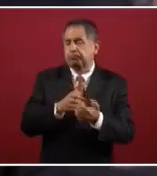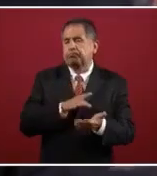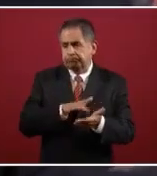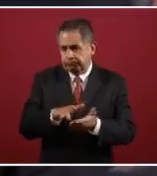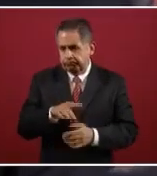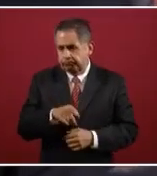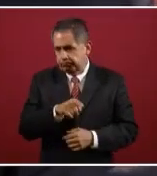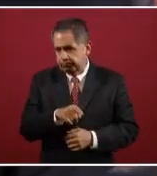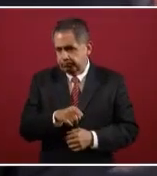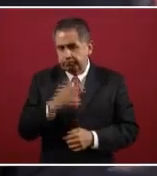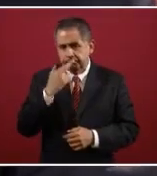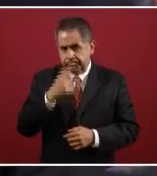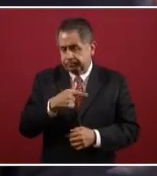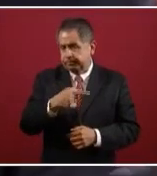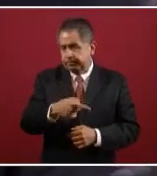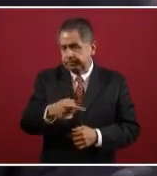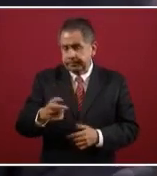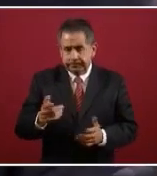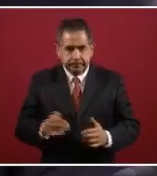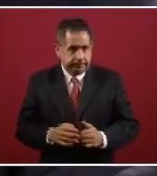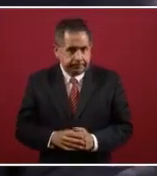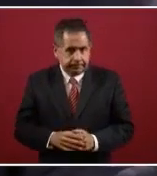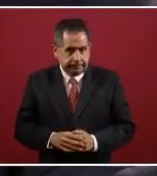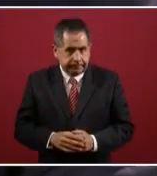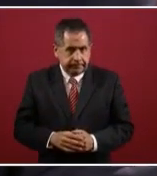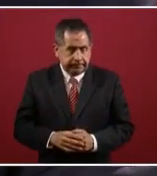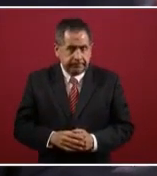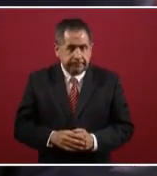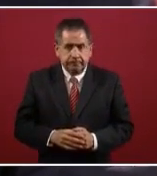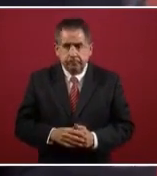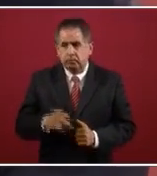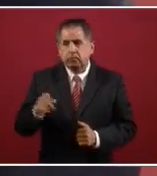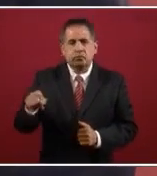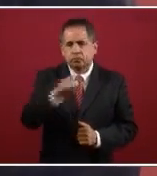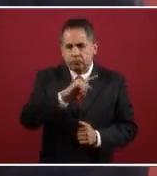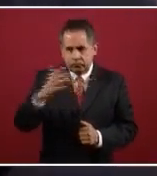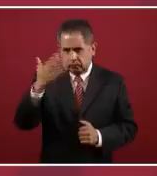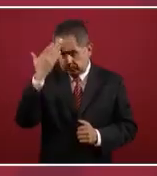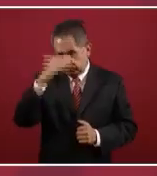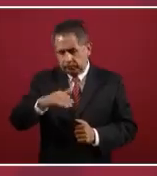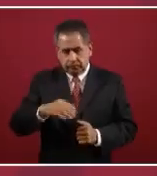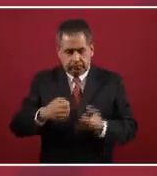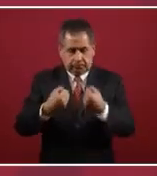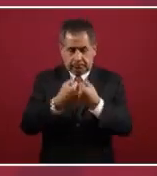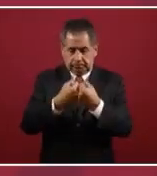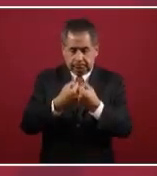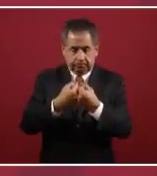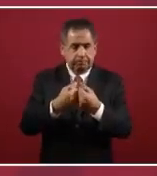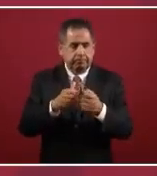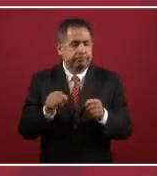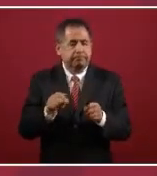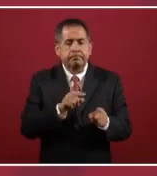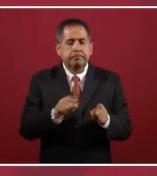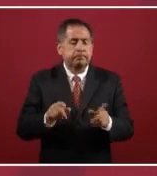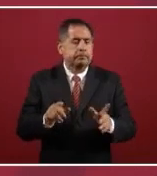mejorarlo, el que, como ustedes saben, en la frontera